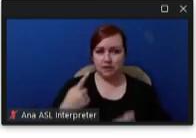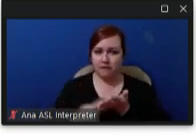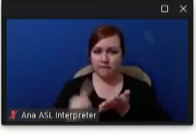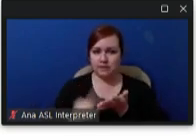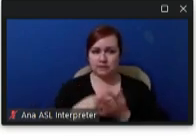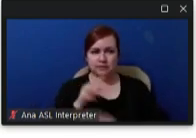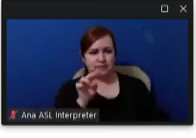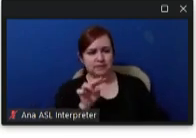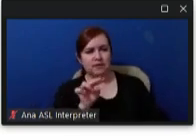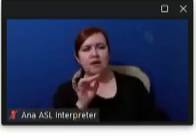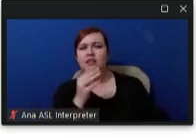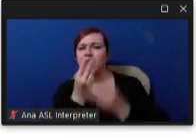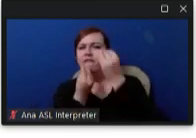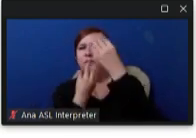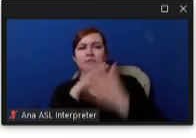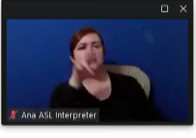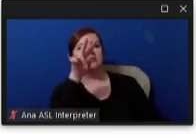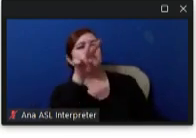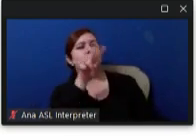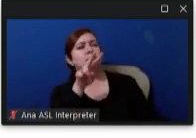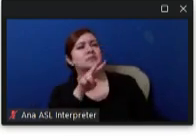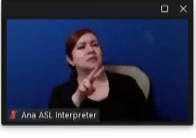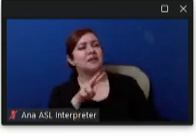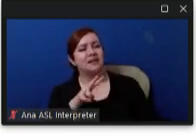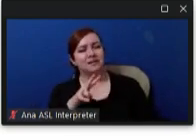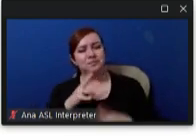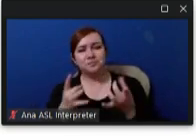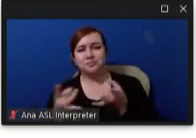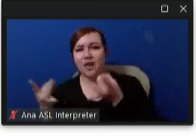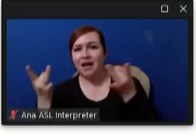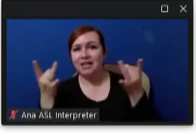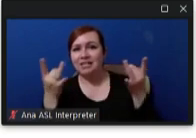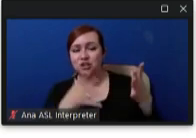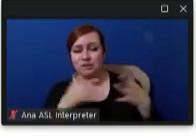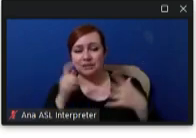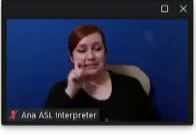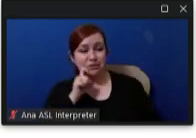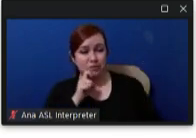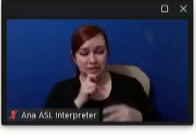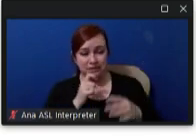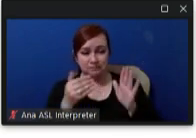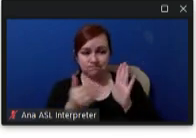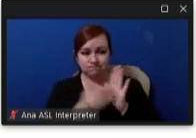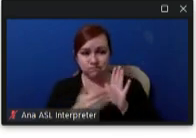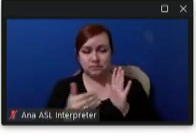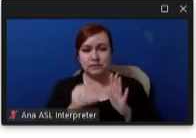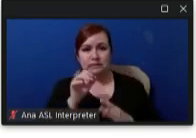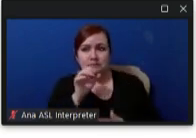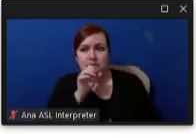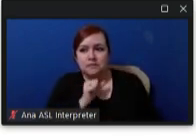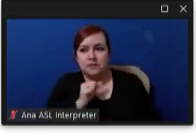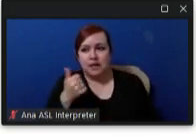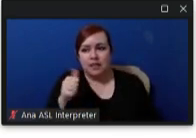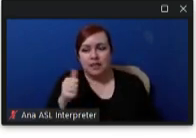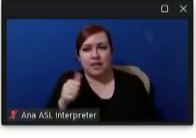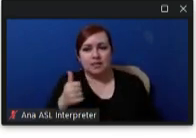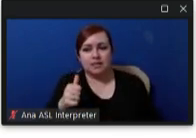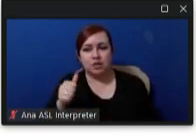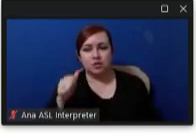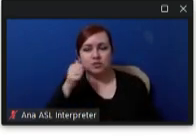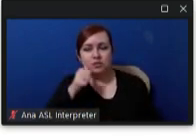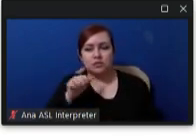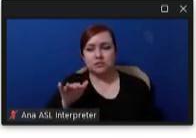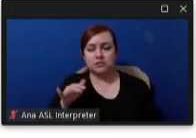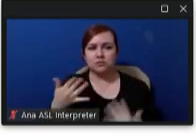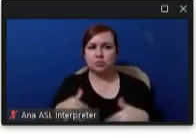de agresiones sexuales a niñas hasta de 10 años. Muy preocupante. Y un cuarto punto que no ha salido